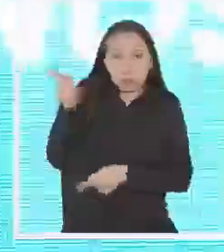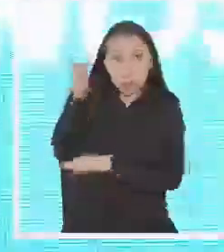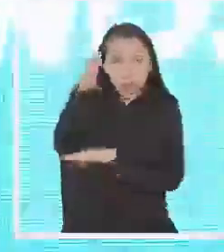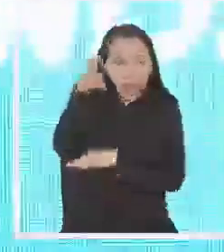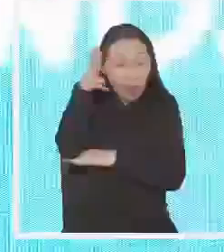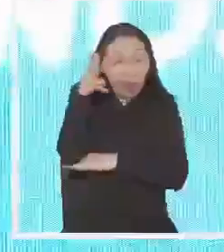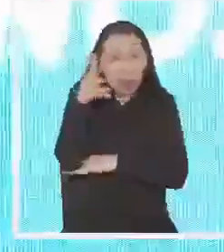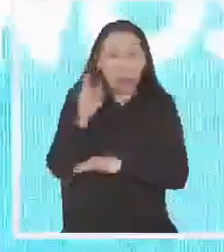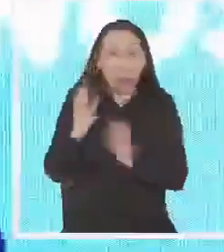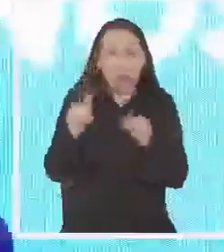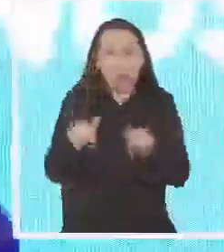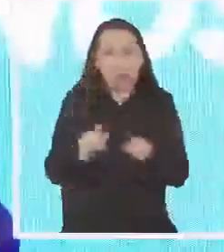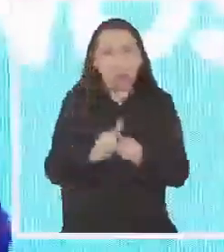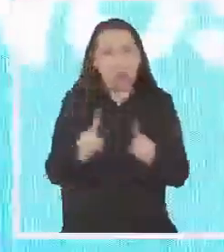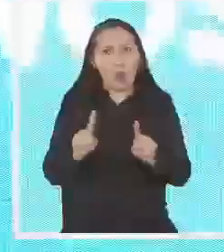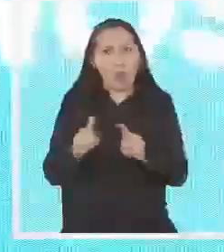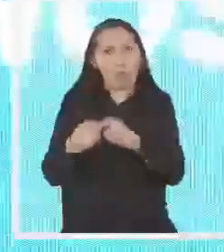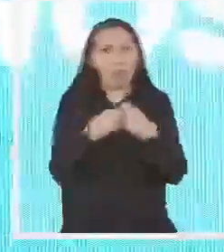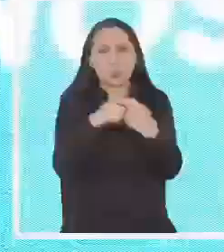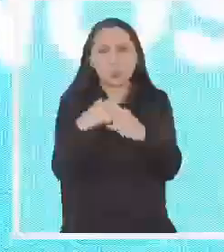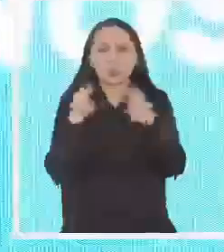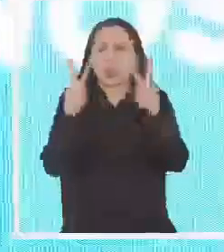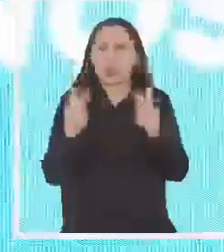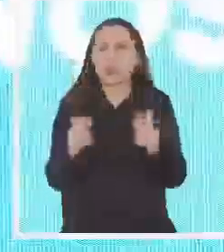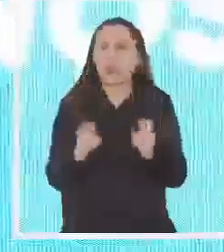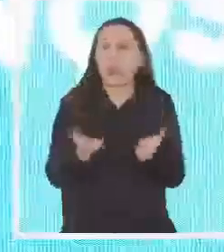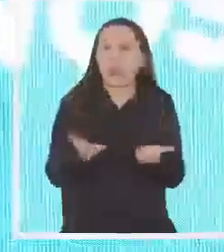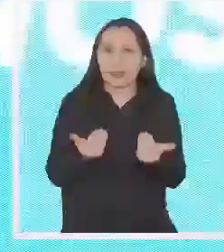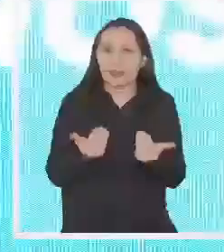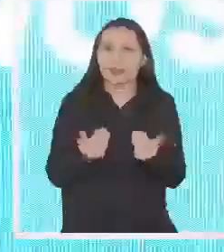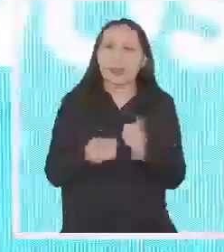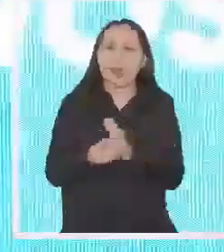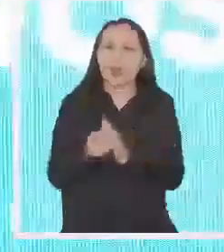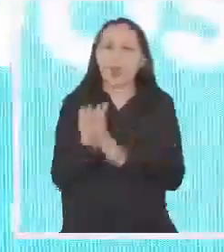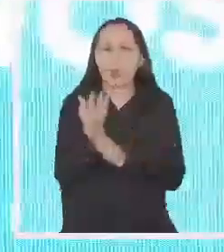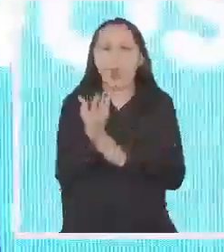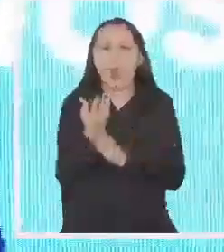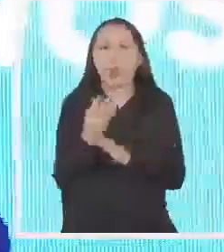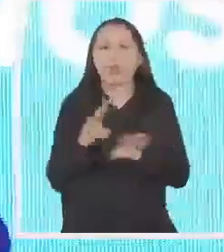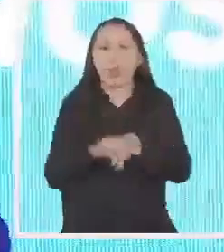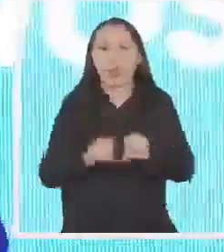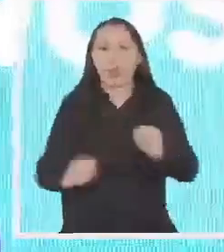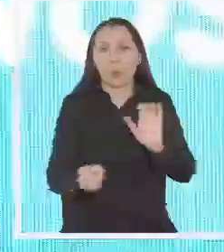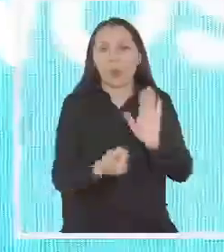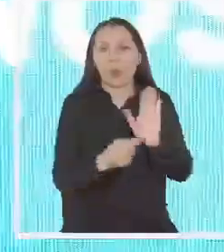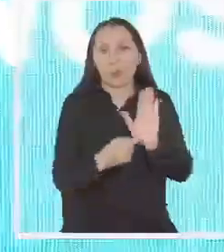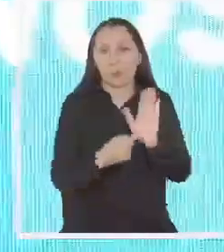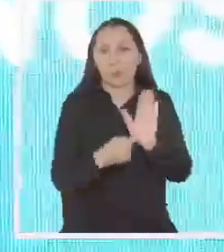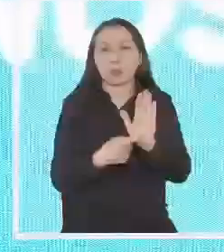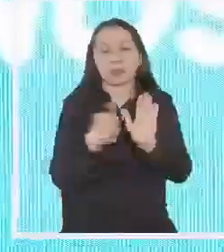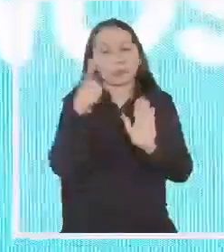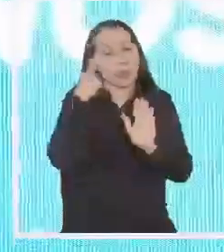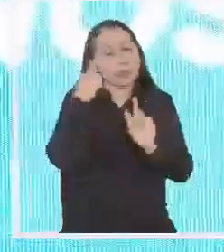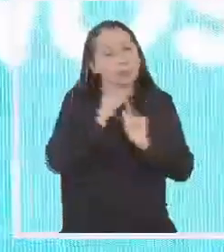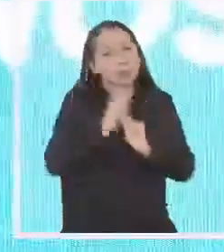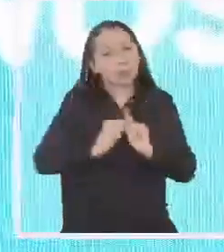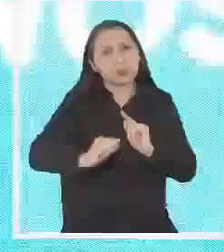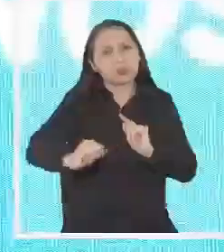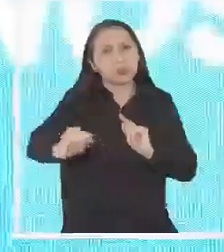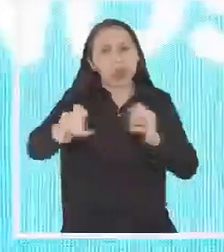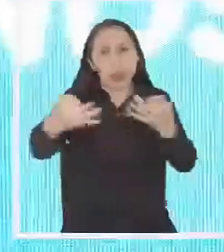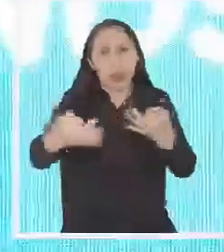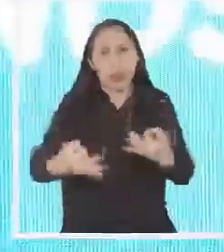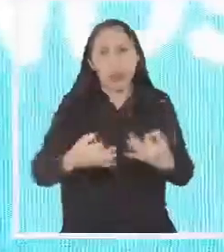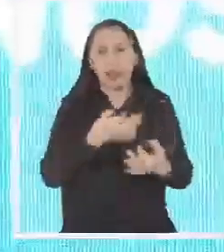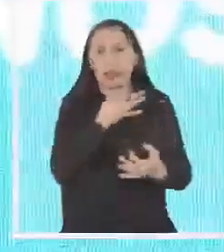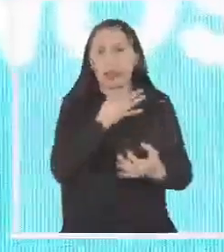día pareciera no estar en discusión la necesidad de un nuevo pacto tributario que sea proyectable en el tiempo, que dé